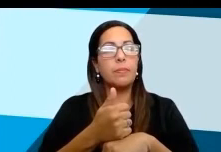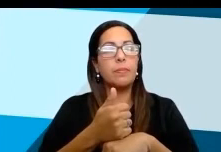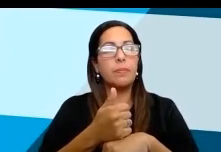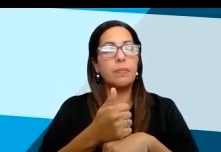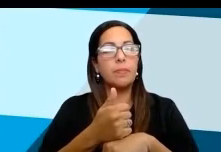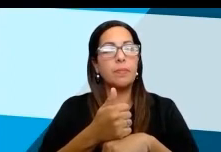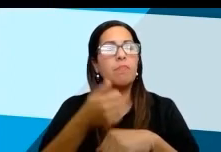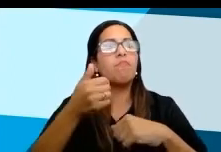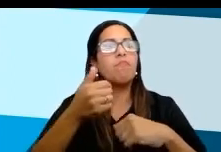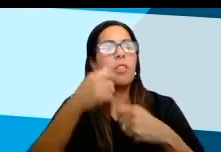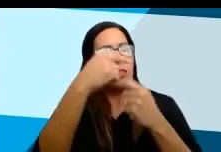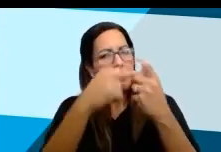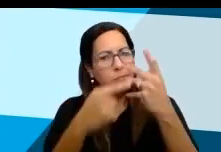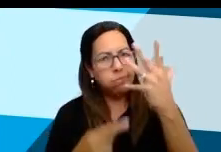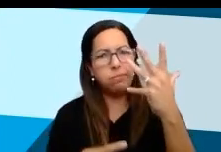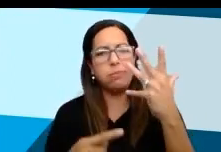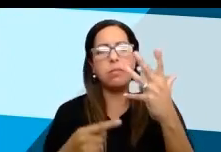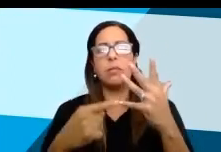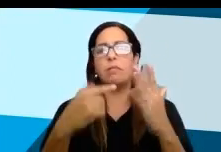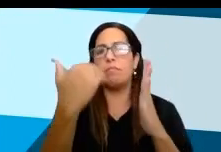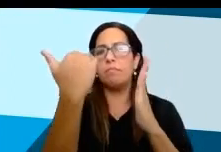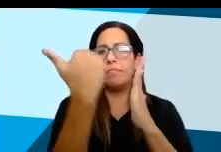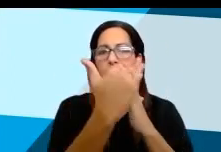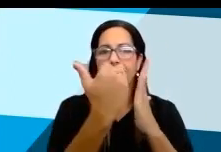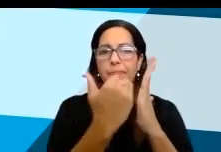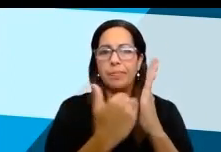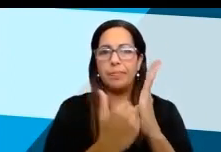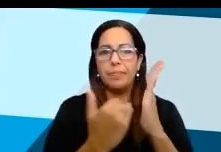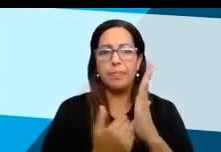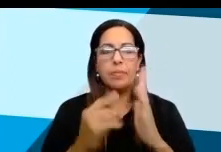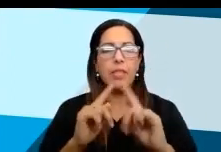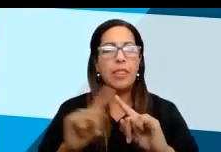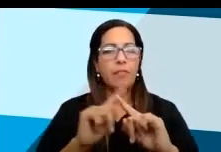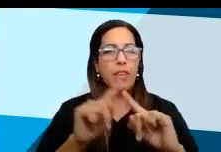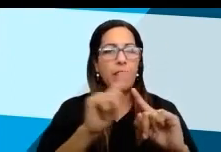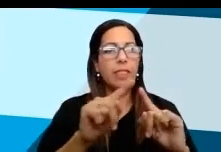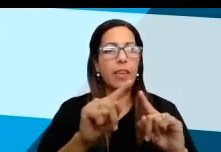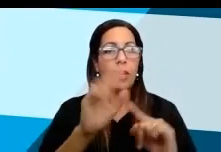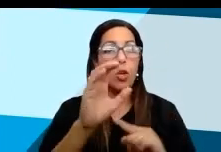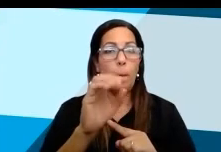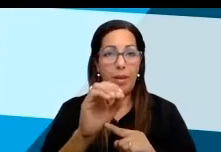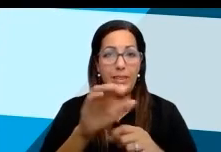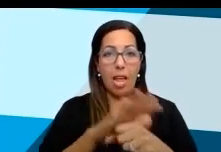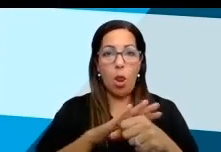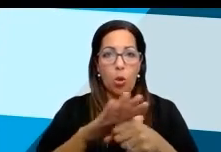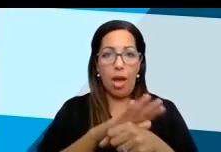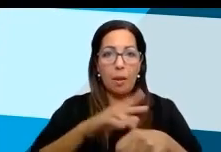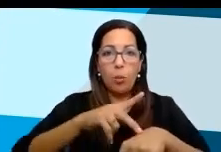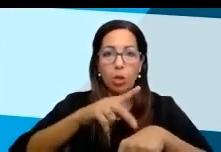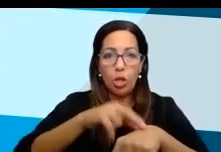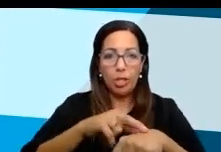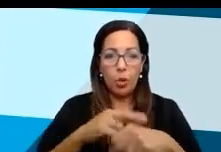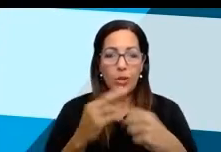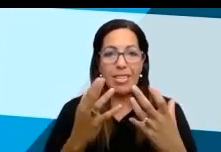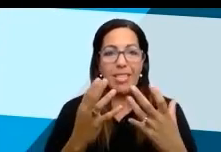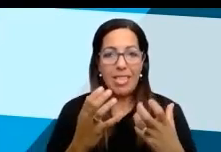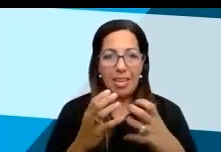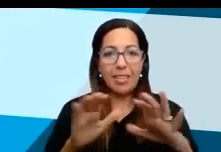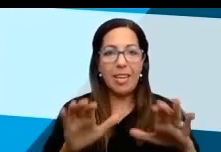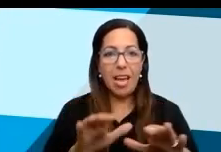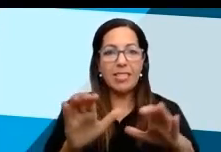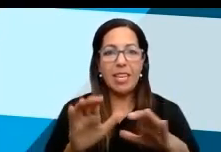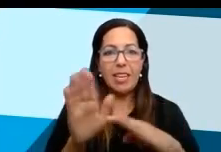crear un listado de lo que son entidades locales puertorriqueñas que estén interesadas en hacer